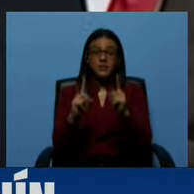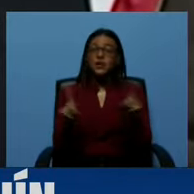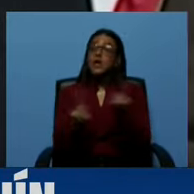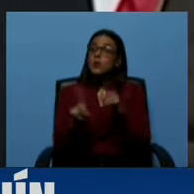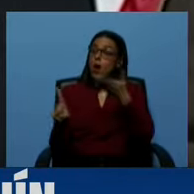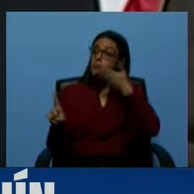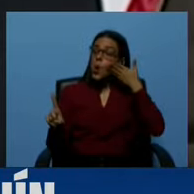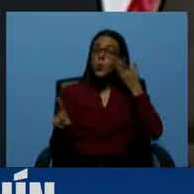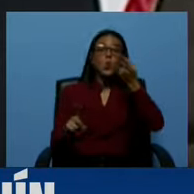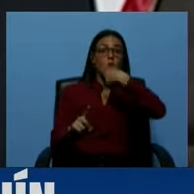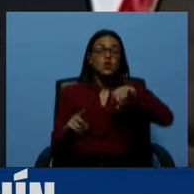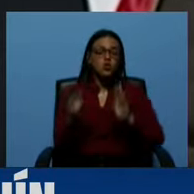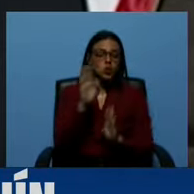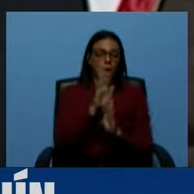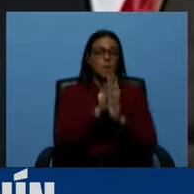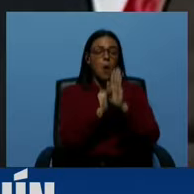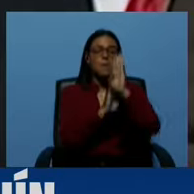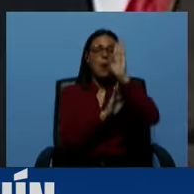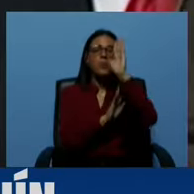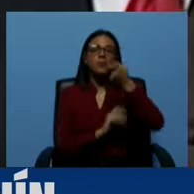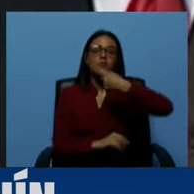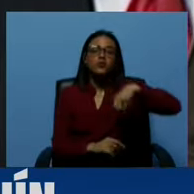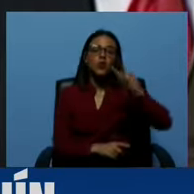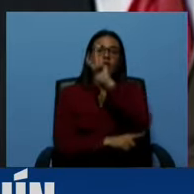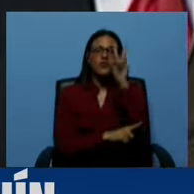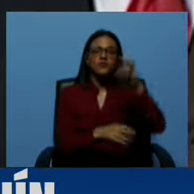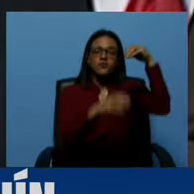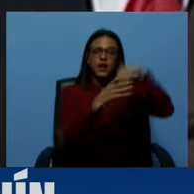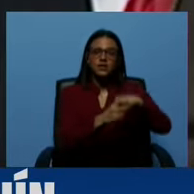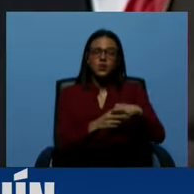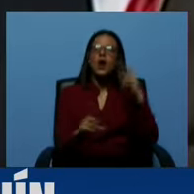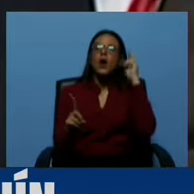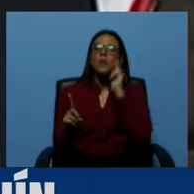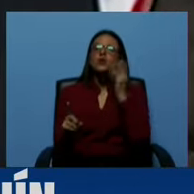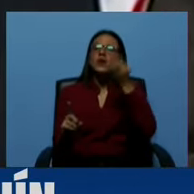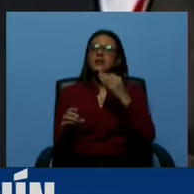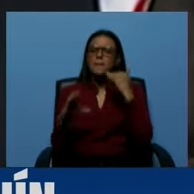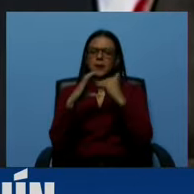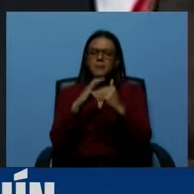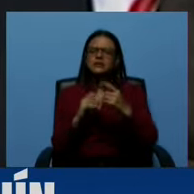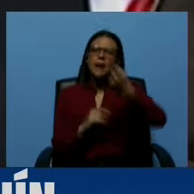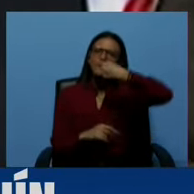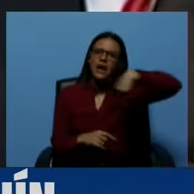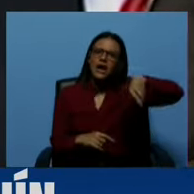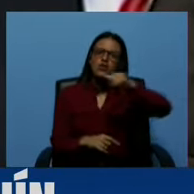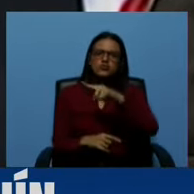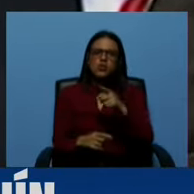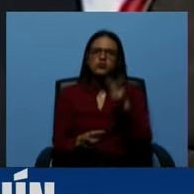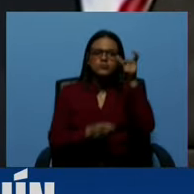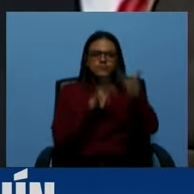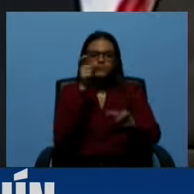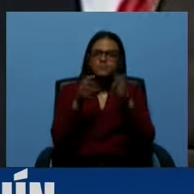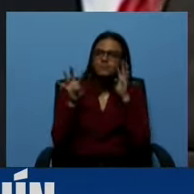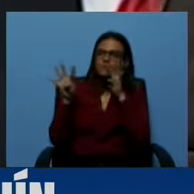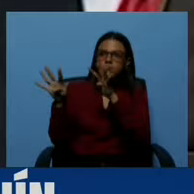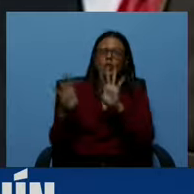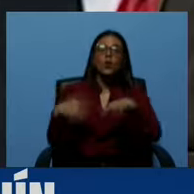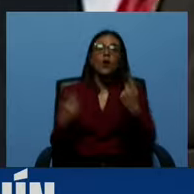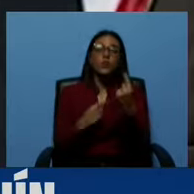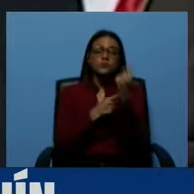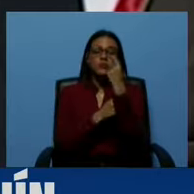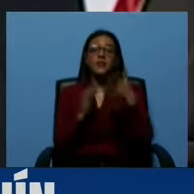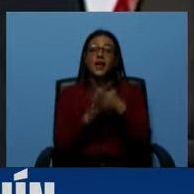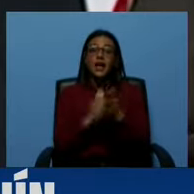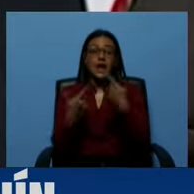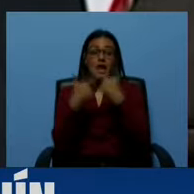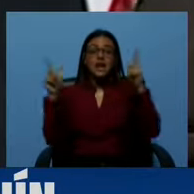hemos crecido los venezolanos y las venezolanas. Bolívar siempre tuvo un mensaje a la humanidad, cuando él también dijo que la libertad